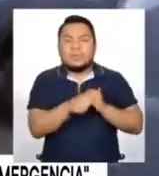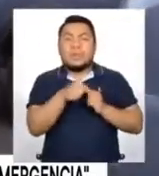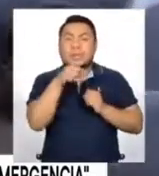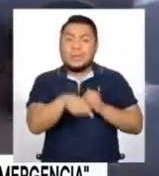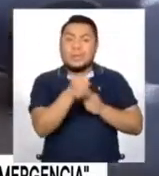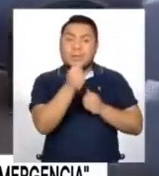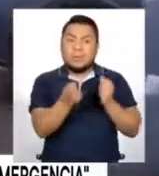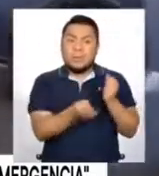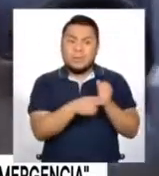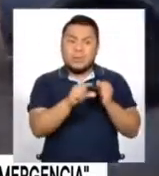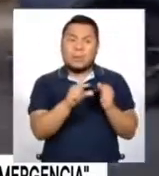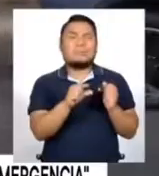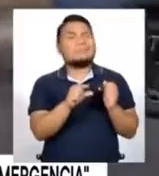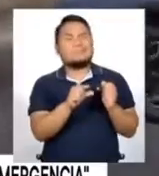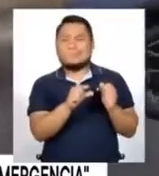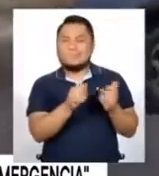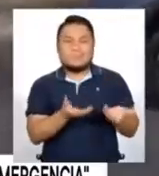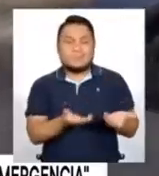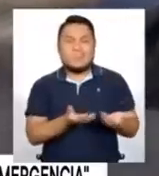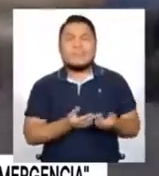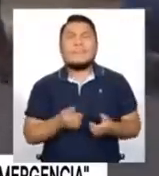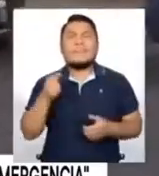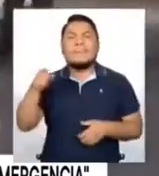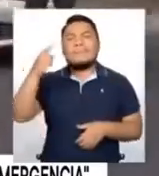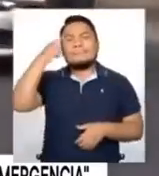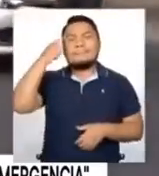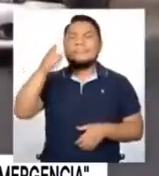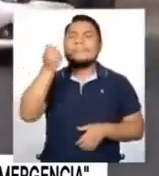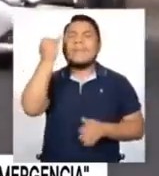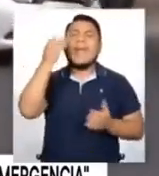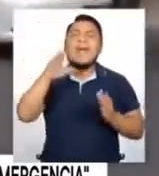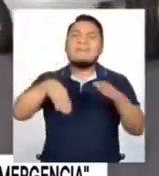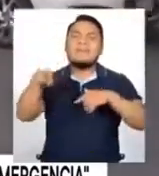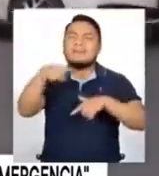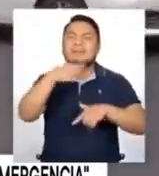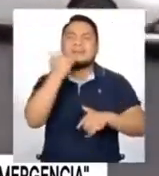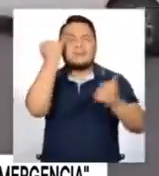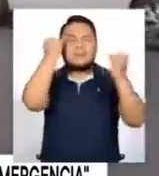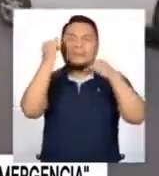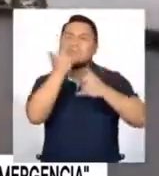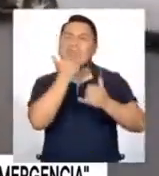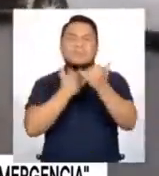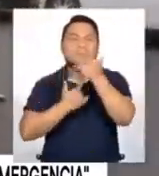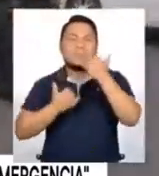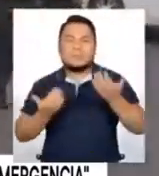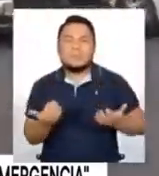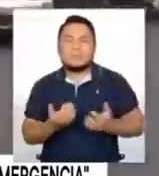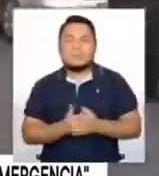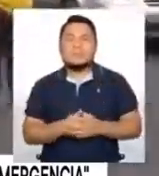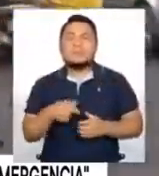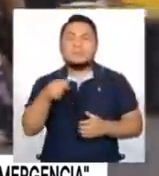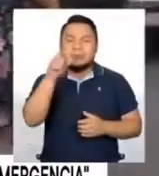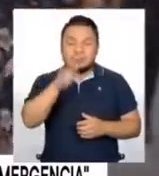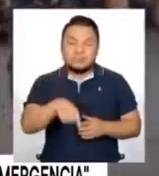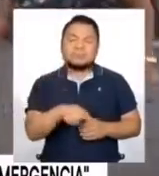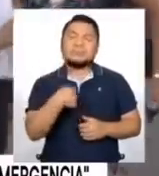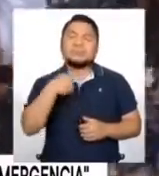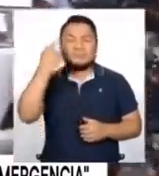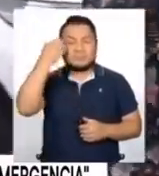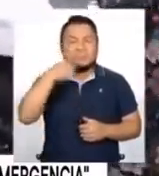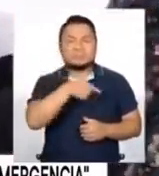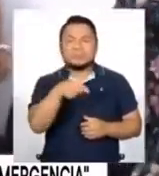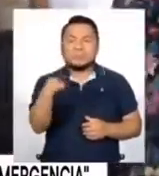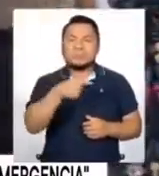a tener datos cerrados y sacar conclusiones equivocadas. Yo creo que cada colegio con su comunidad educativa tiene que conversar. Y por